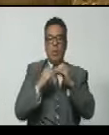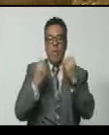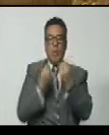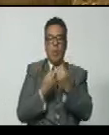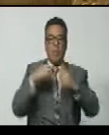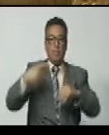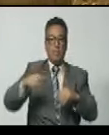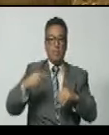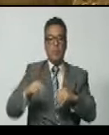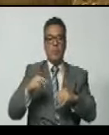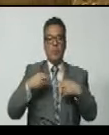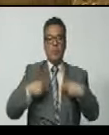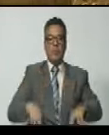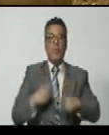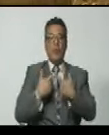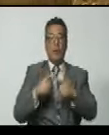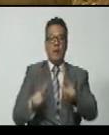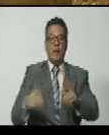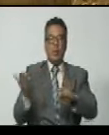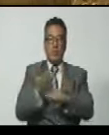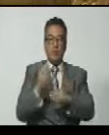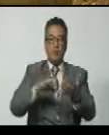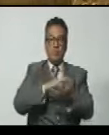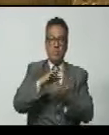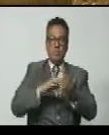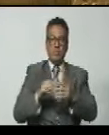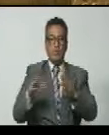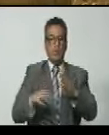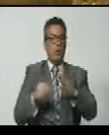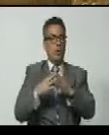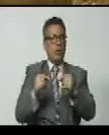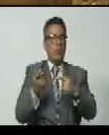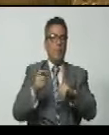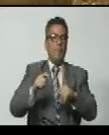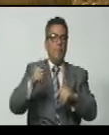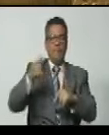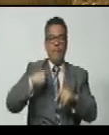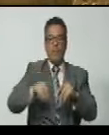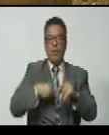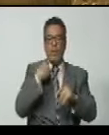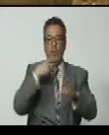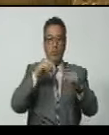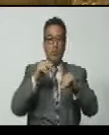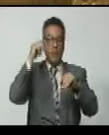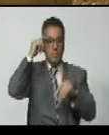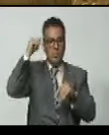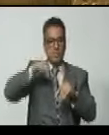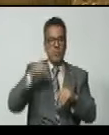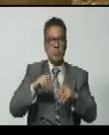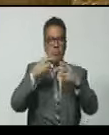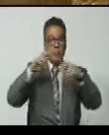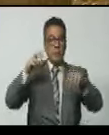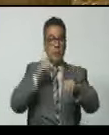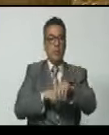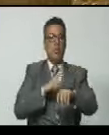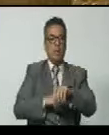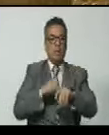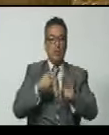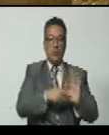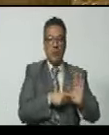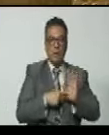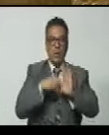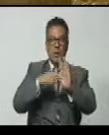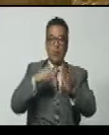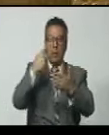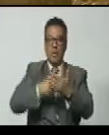derechos de las mujeres a una vida libre de violencia. Por todos estos logros y muchos más que no puedo comentar hoy por temas de tiempo, les presentaré